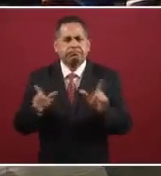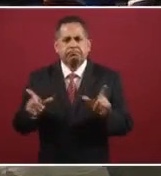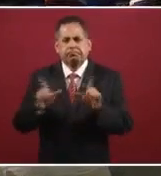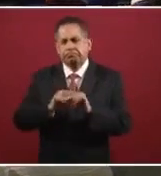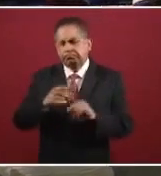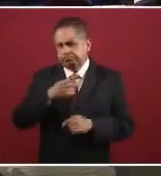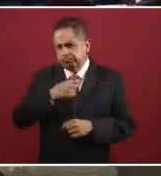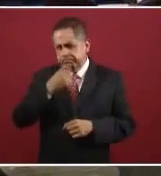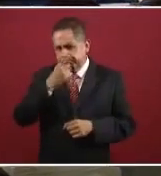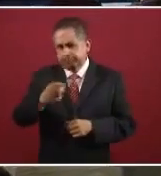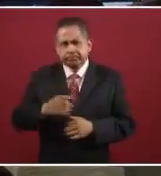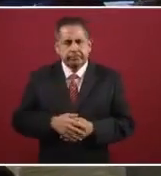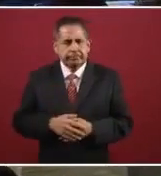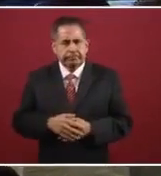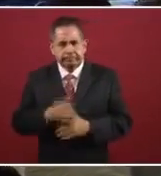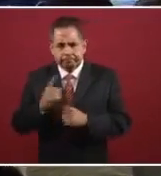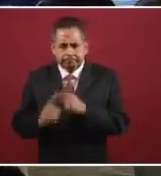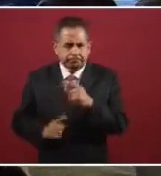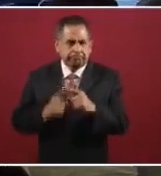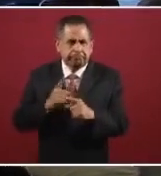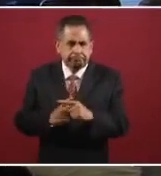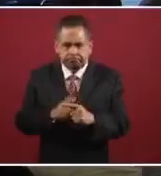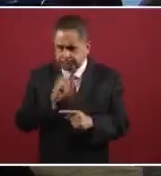que me adhiero